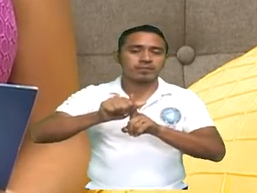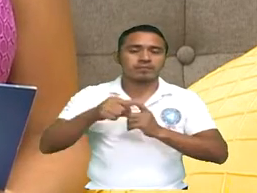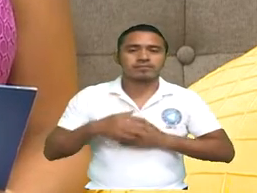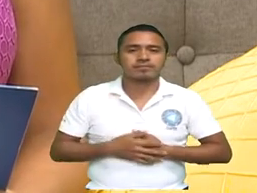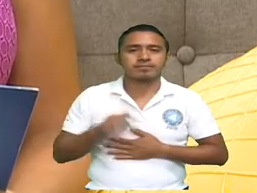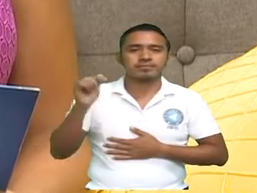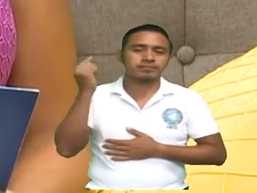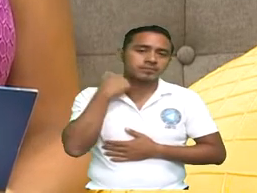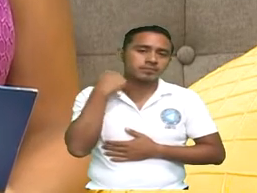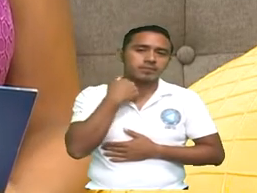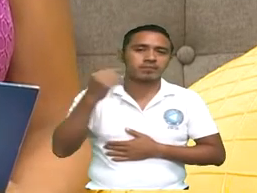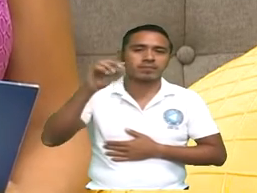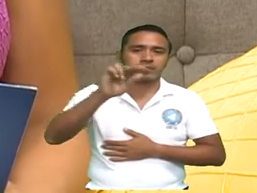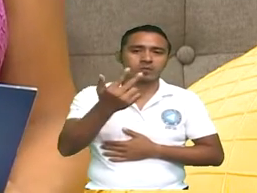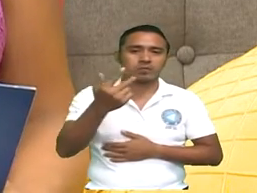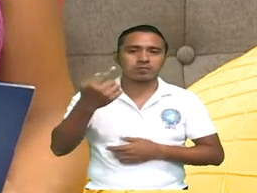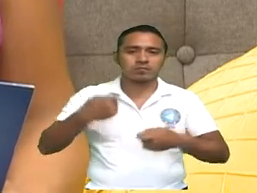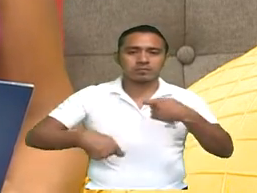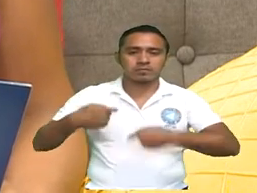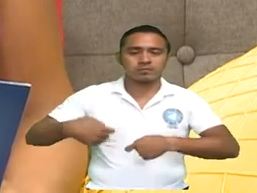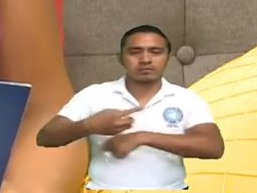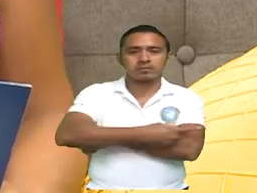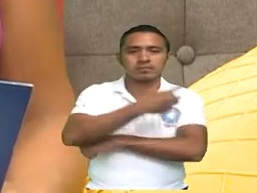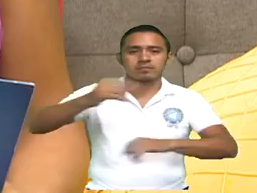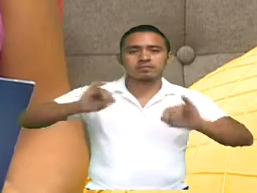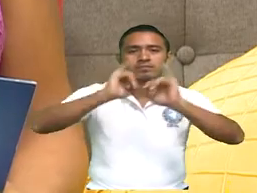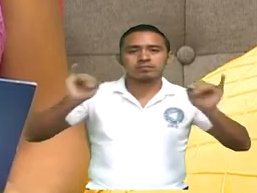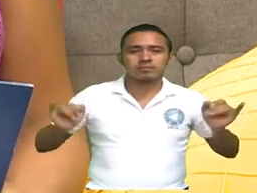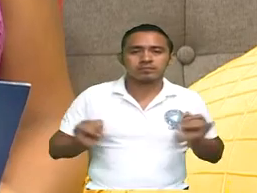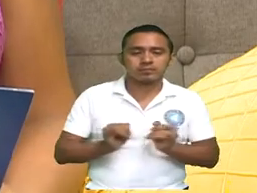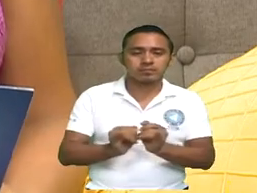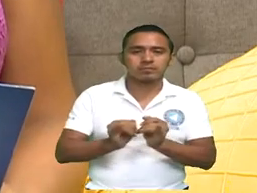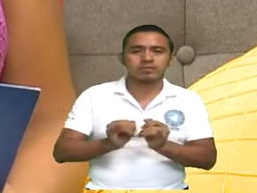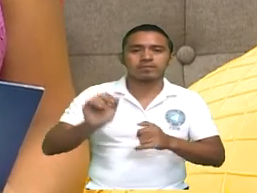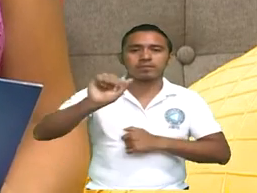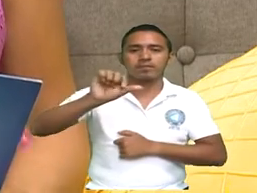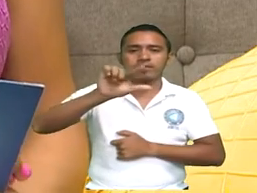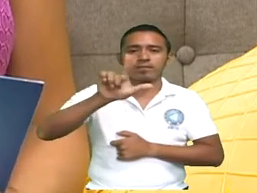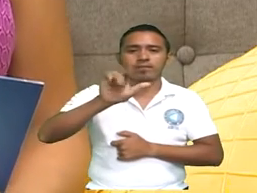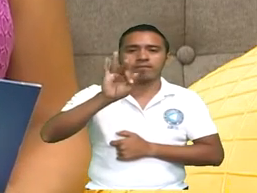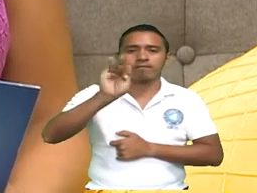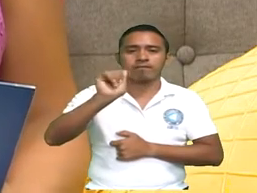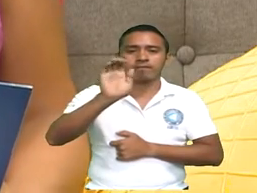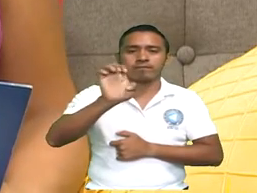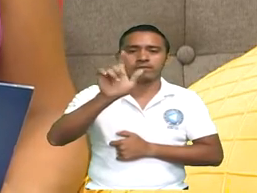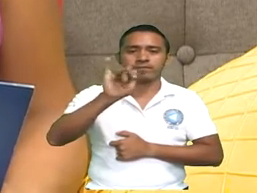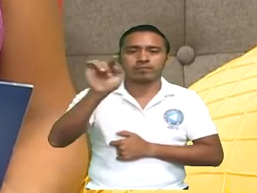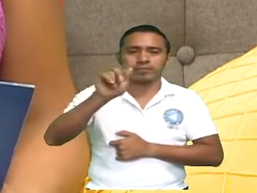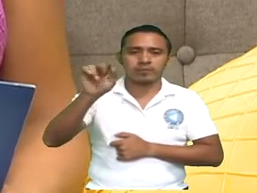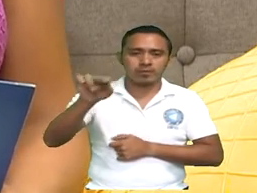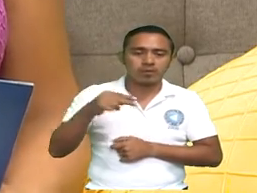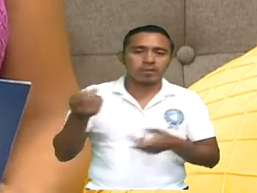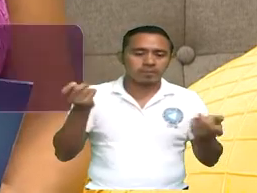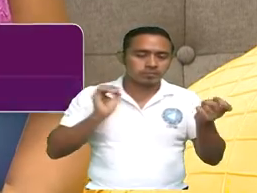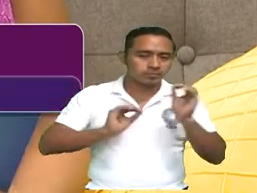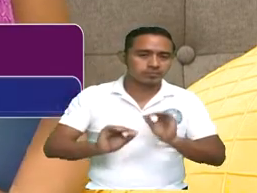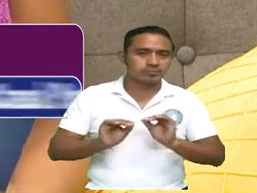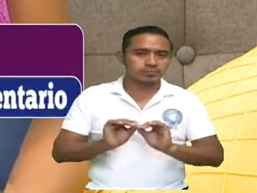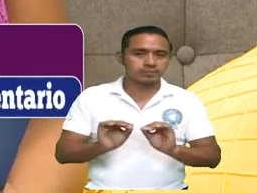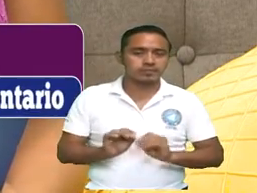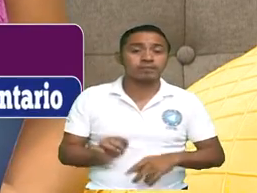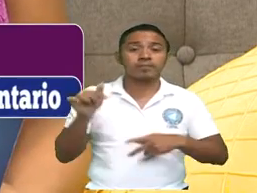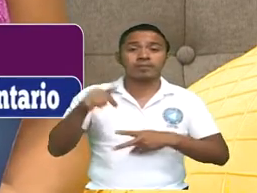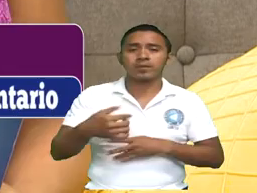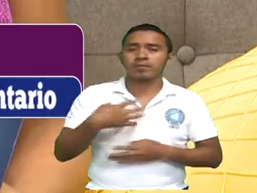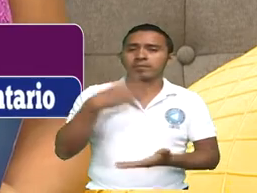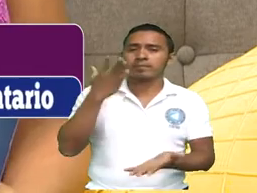de septiembre celebramos el Día Internacional de la Alfabetización que fue decretado por la UNESCO. Esta efeméride